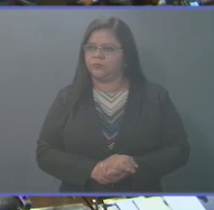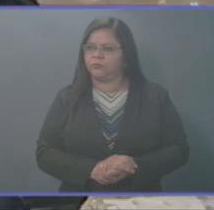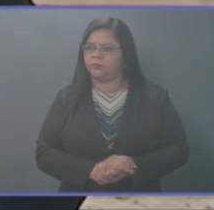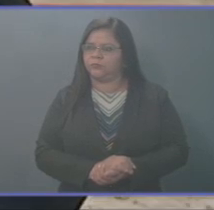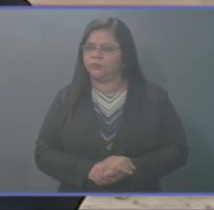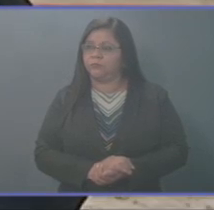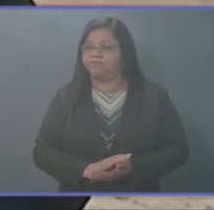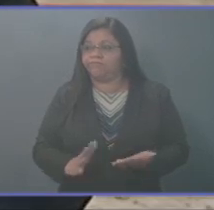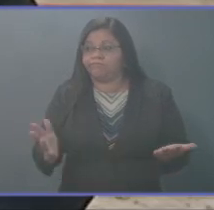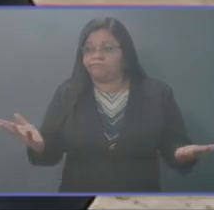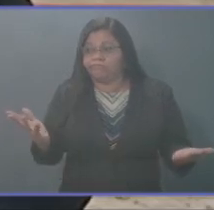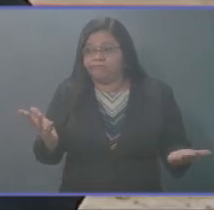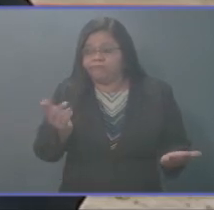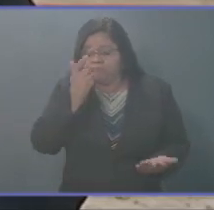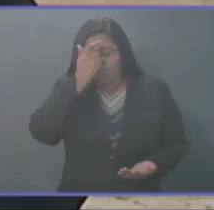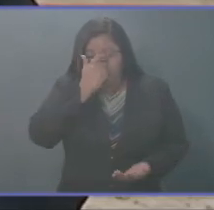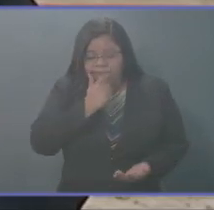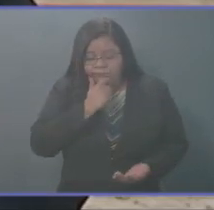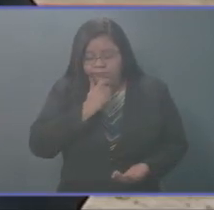Es triste escuchar